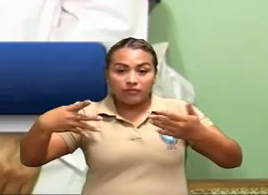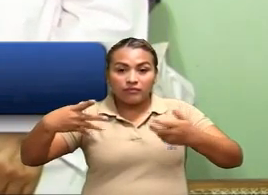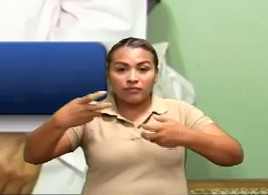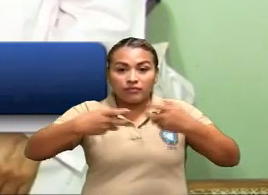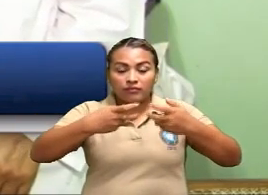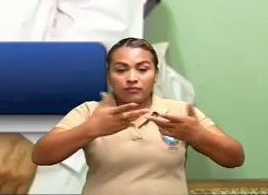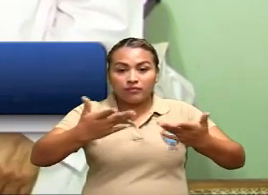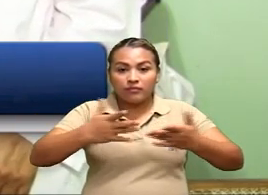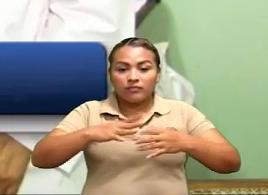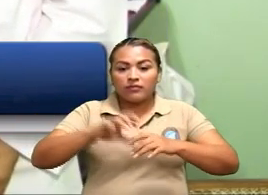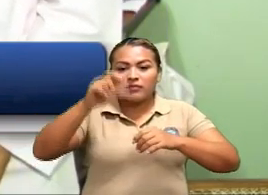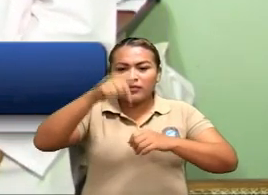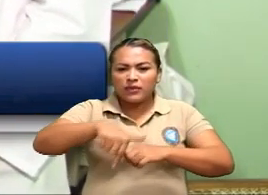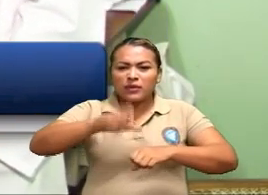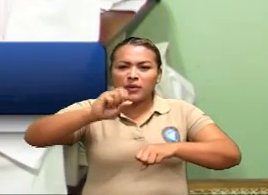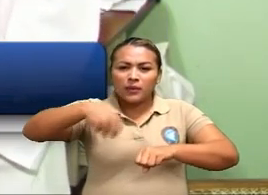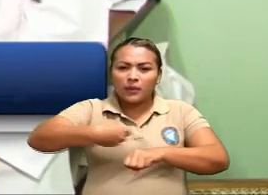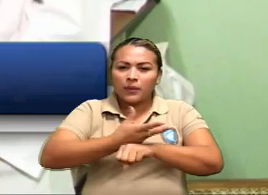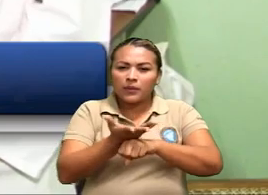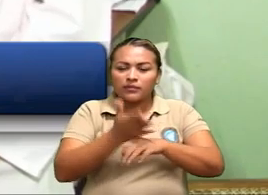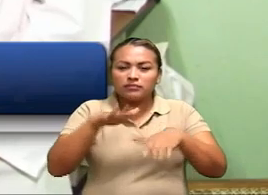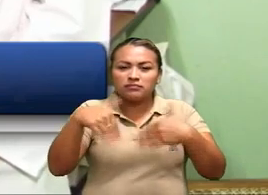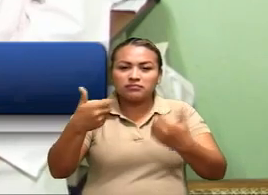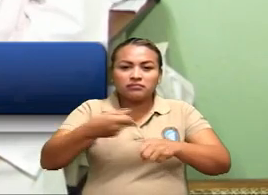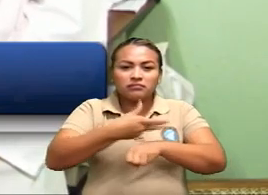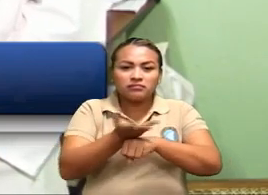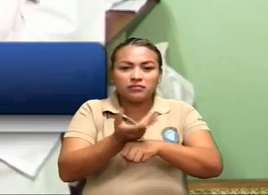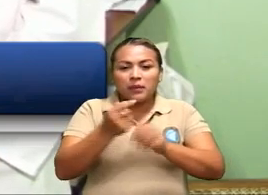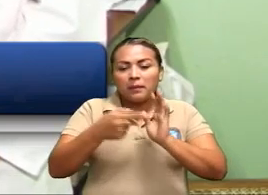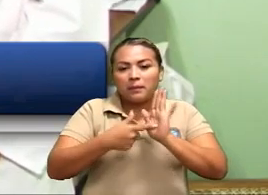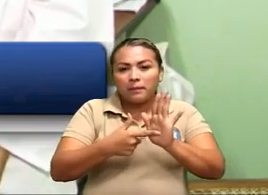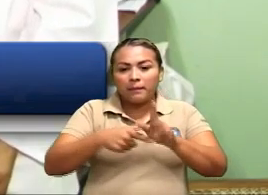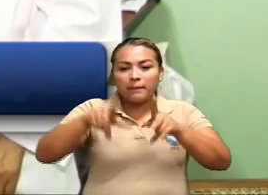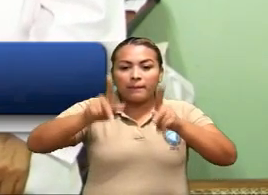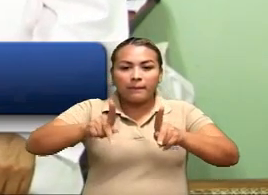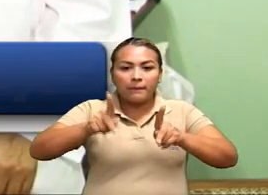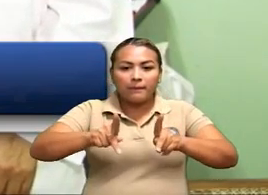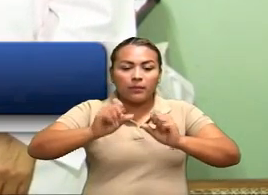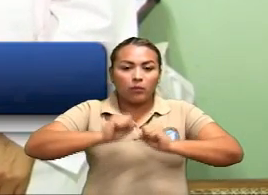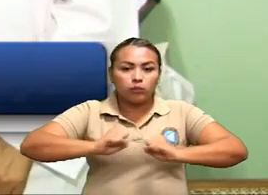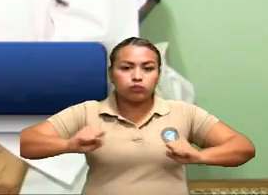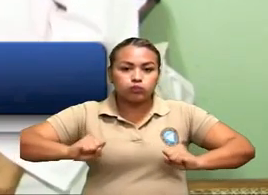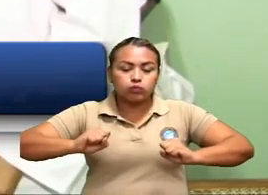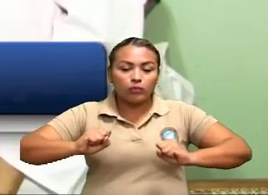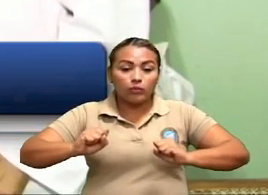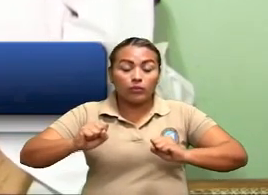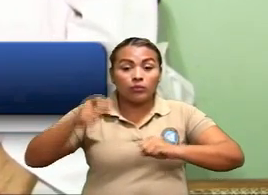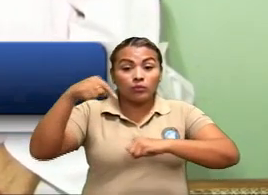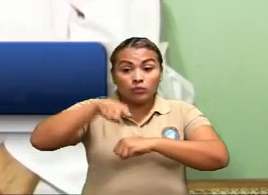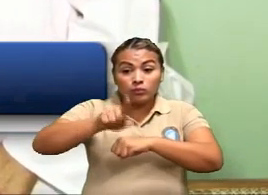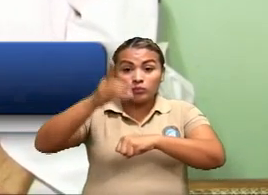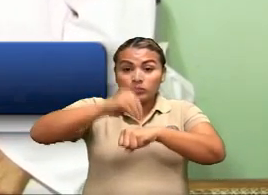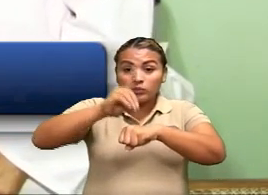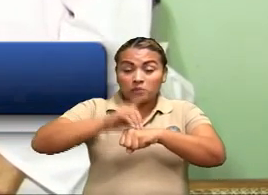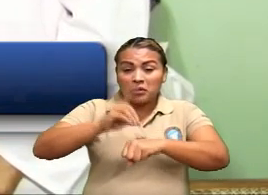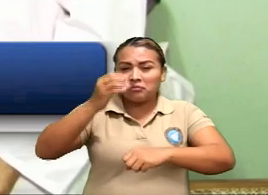¿qué le recomienda? Estamos creciendo, nosotros ya no. ¿Qué le recomienda, por ejemplo, a esos varones, licenciada, que creen que